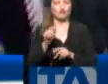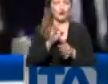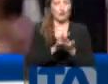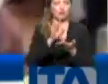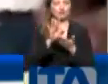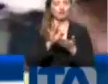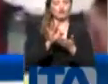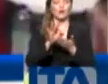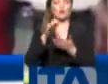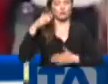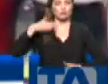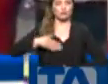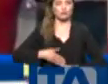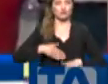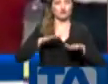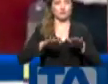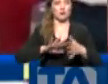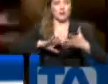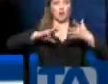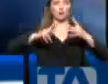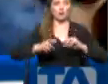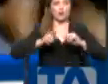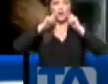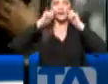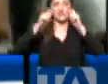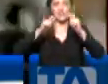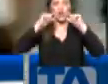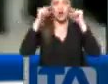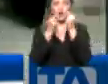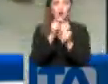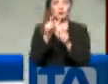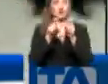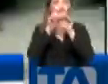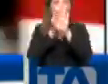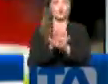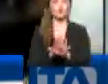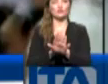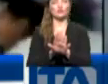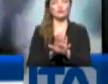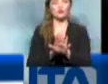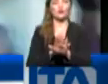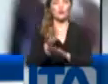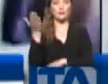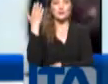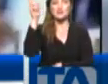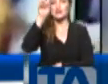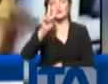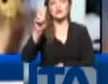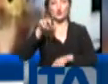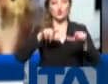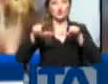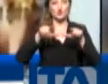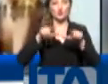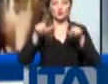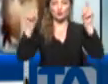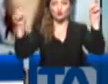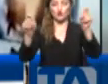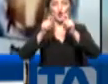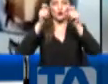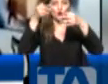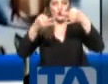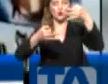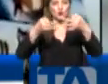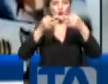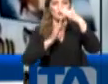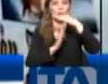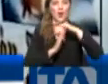Así, coreando consignas revolucionarias junto a un grupo de simpatizantes del pasado viernes, en la sede de la Fundación Justicia para